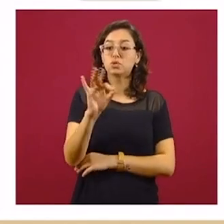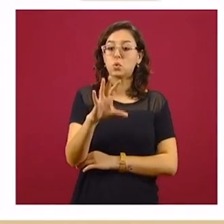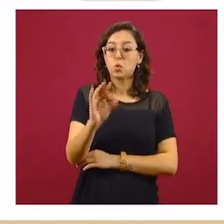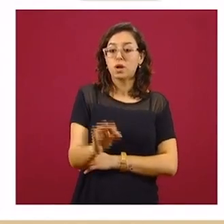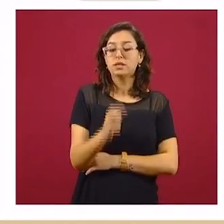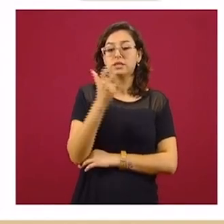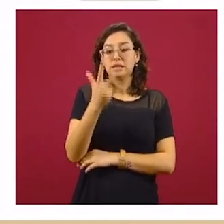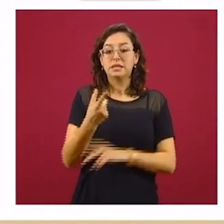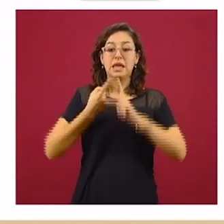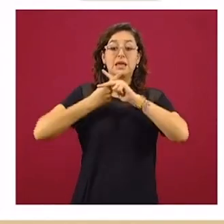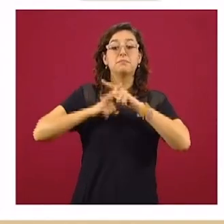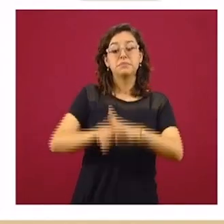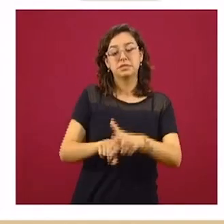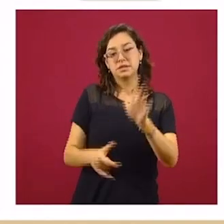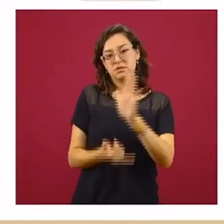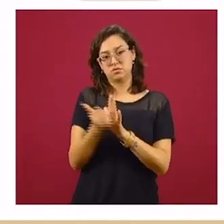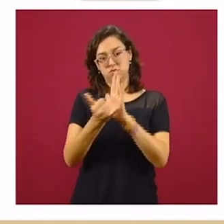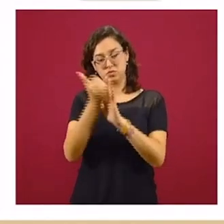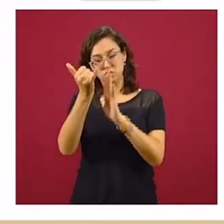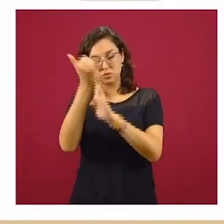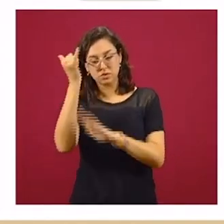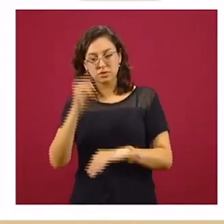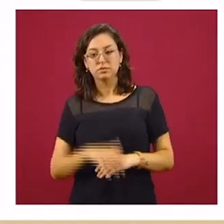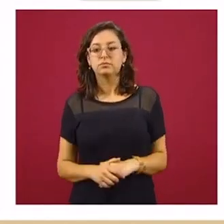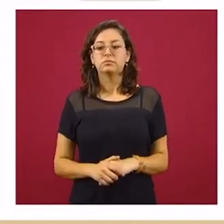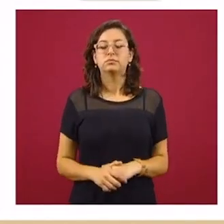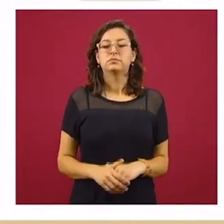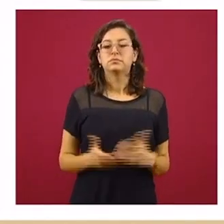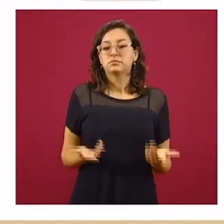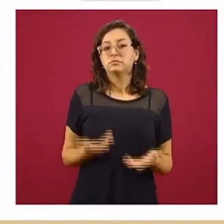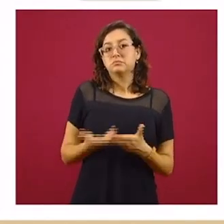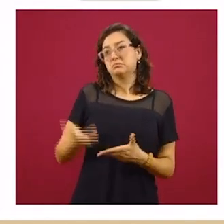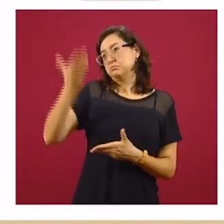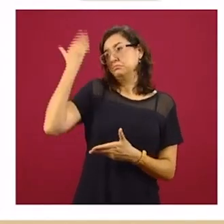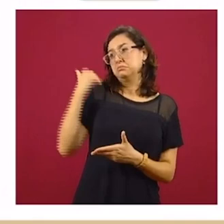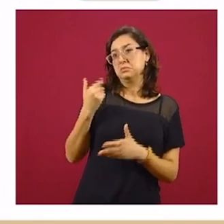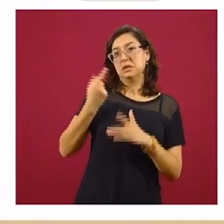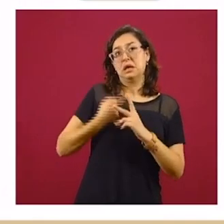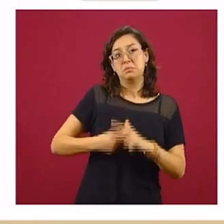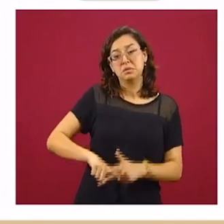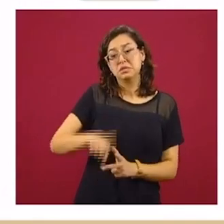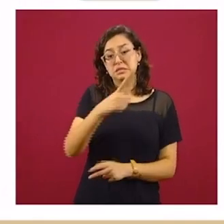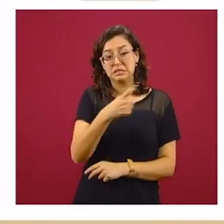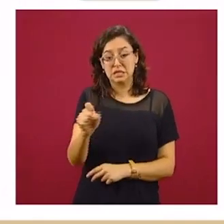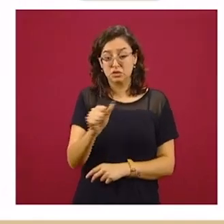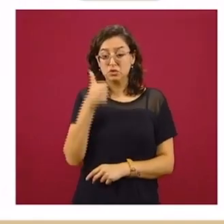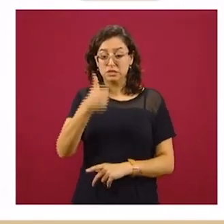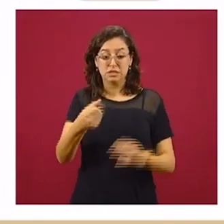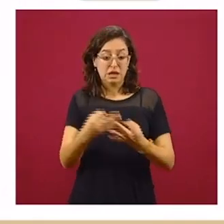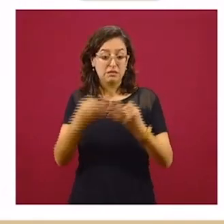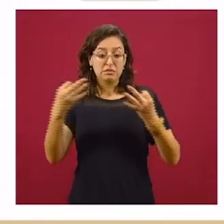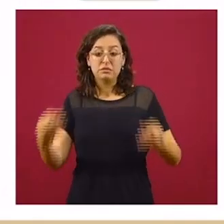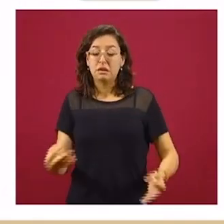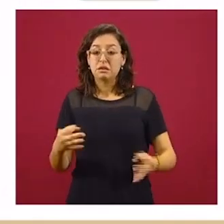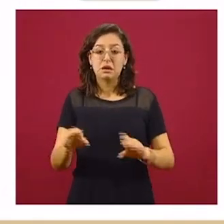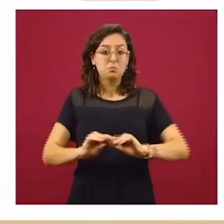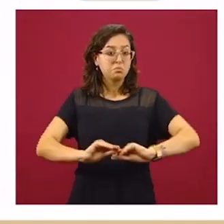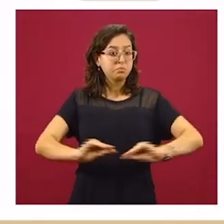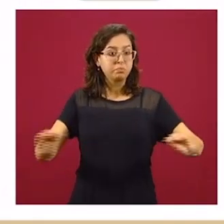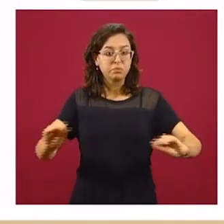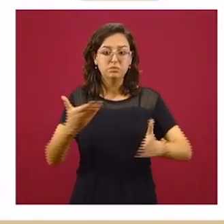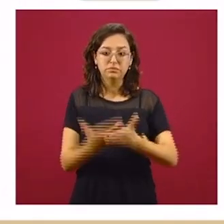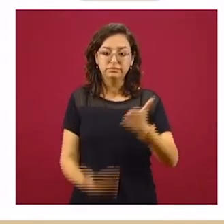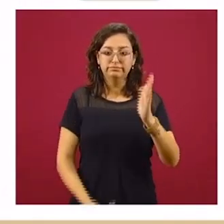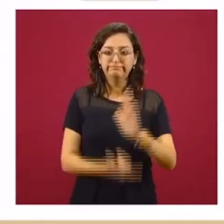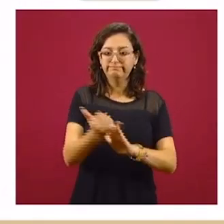del 80 diversos niveles de avance y 243 por iniciar la ocasión anterior teníamos aquí una cifra mucho menor